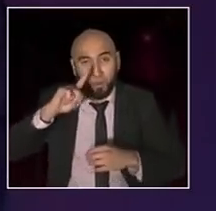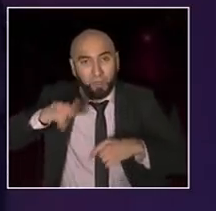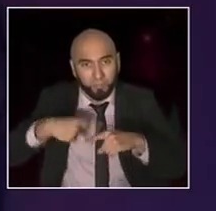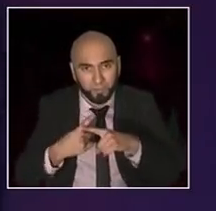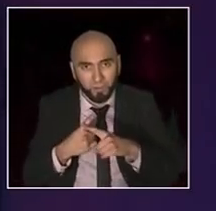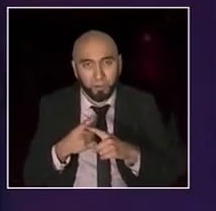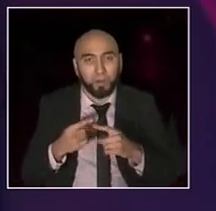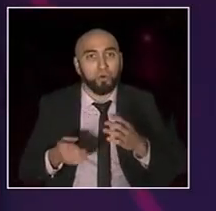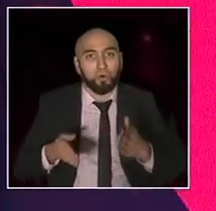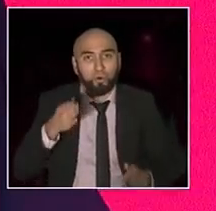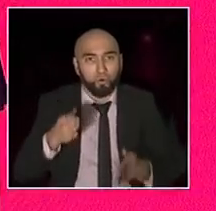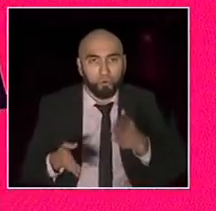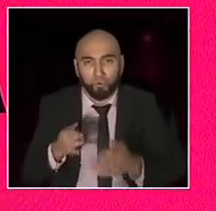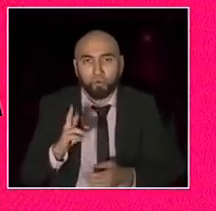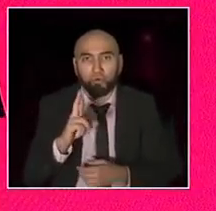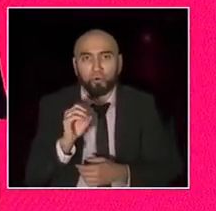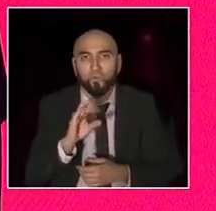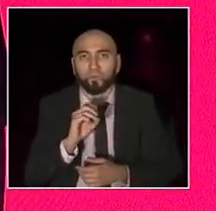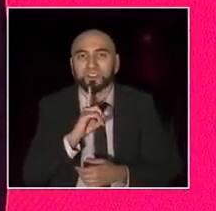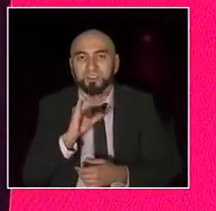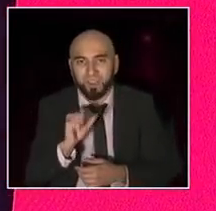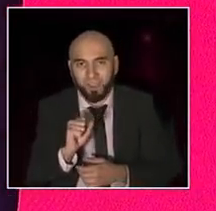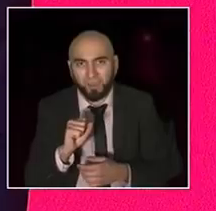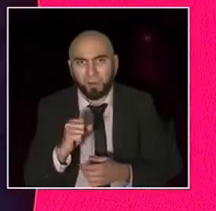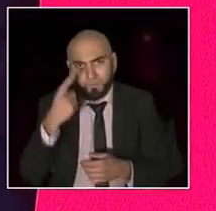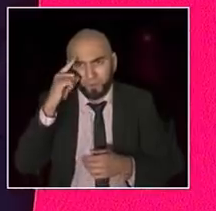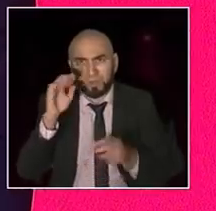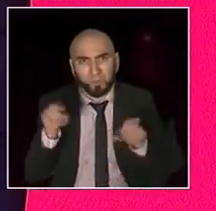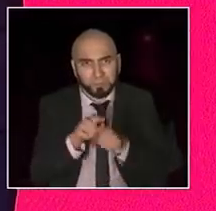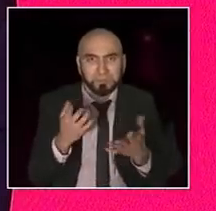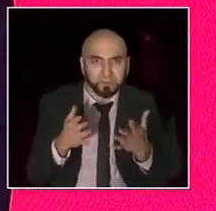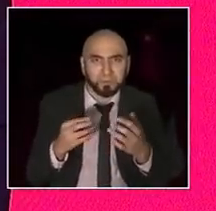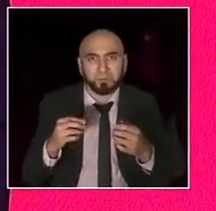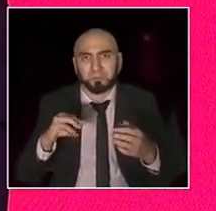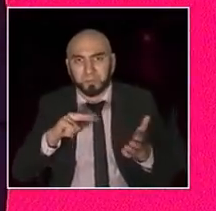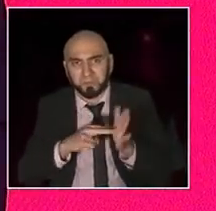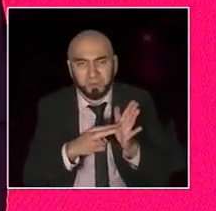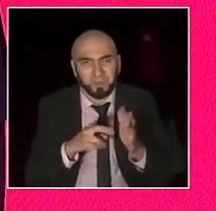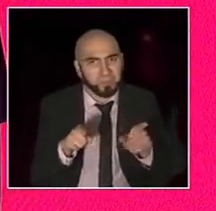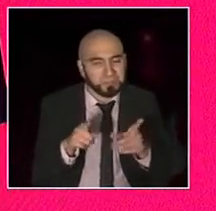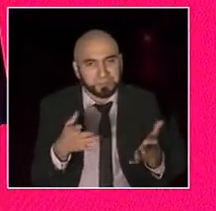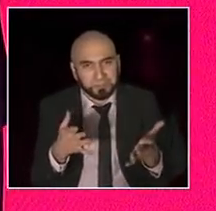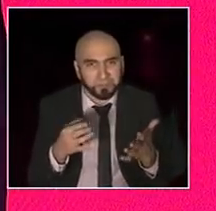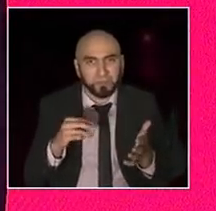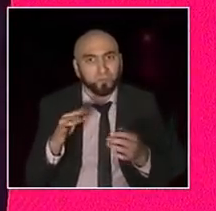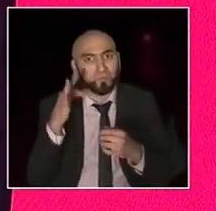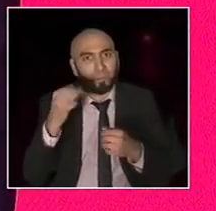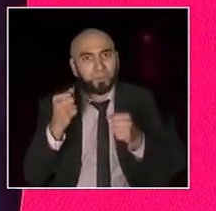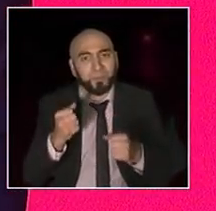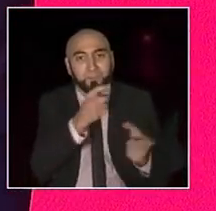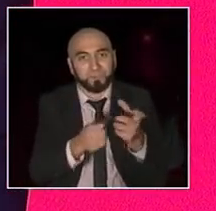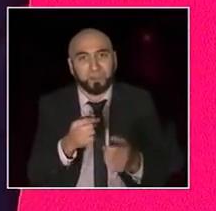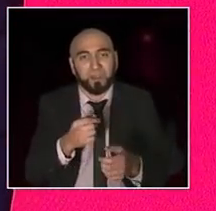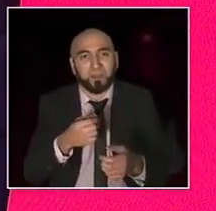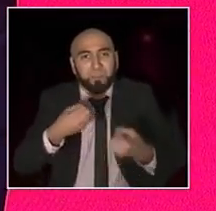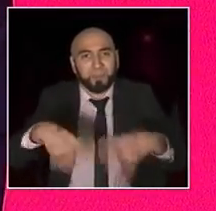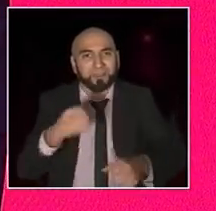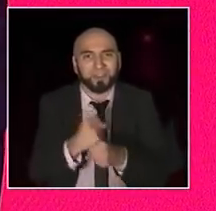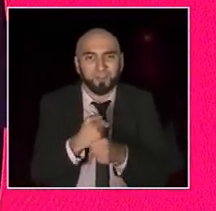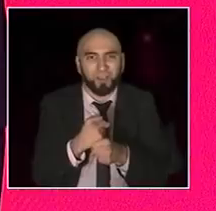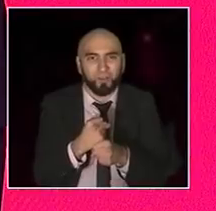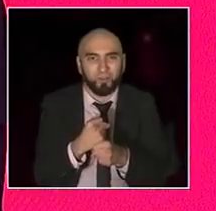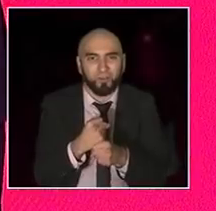su amenaza sobre el mundo del trabajo. Algunas personas pueden pensar que el trabajo es solamente la